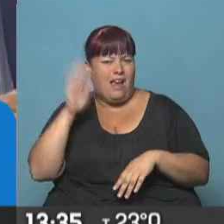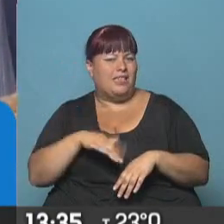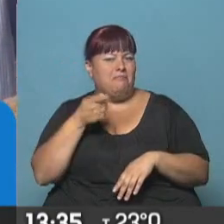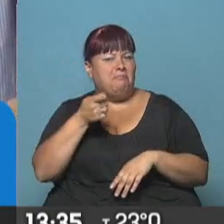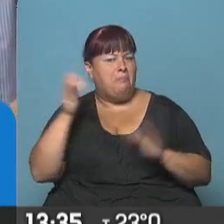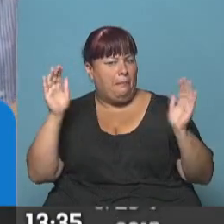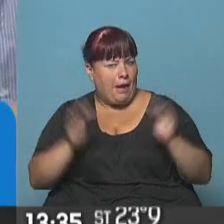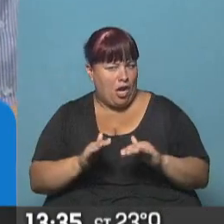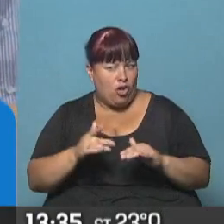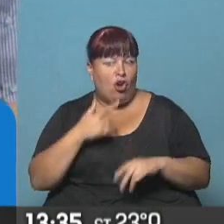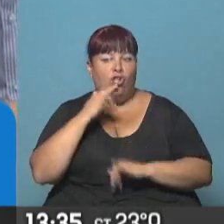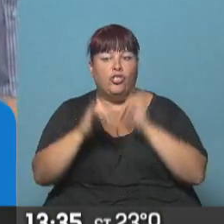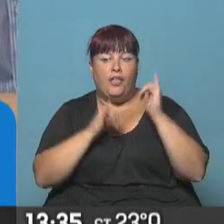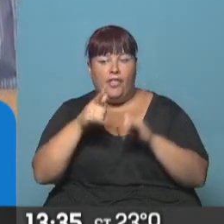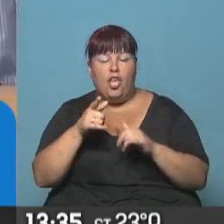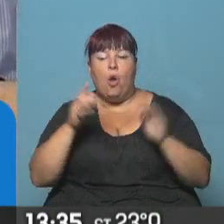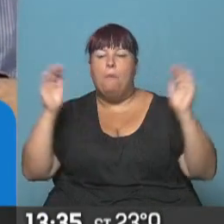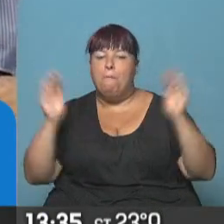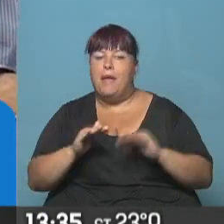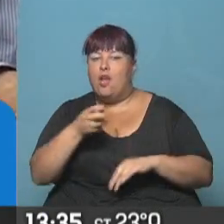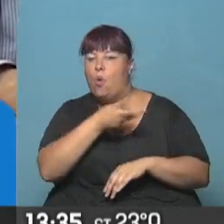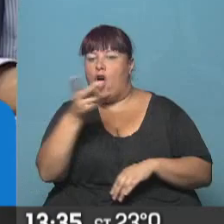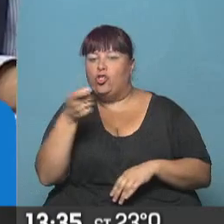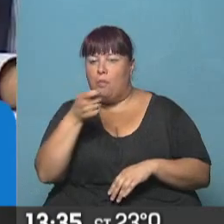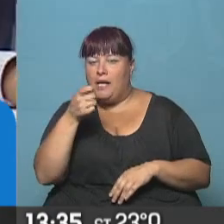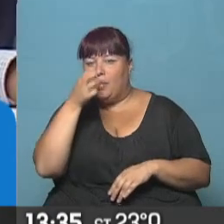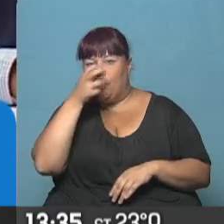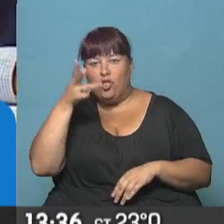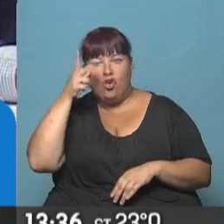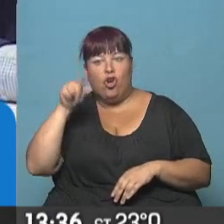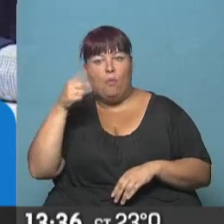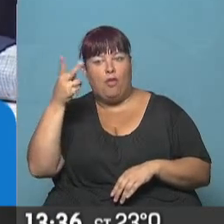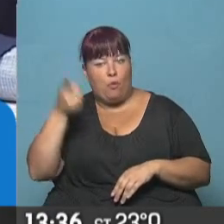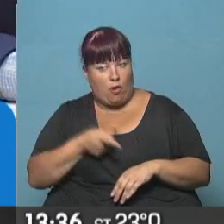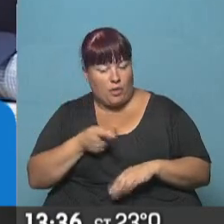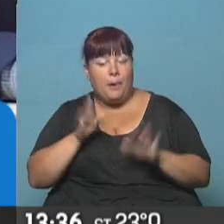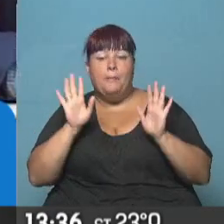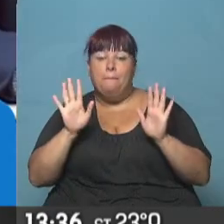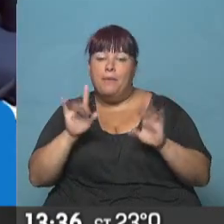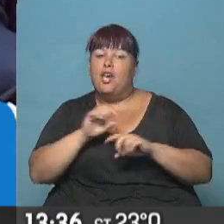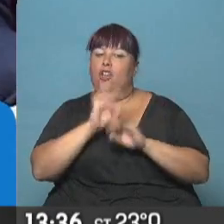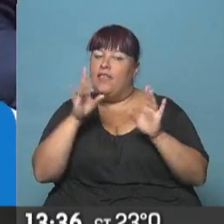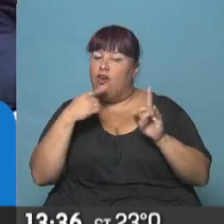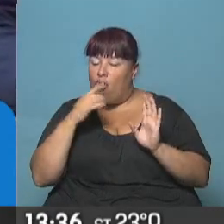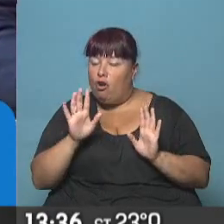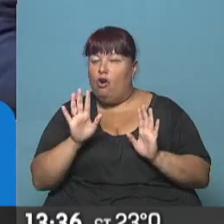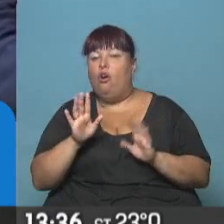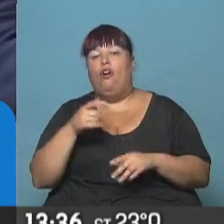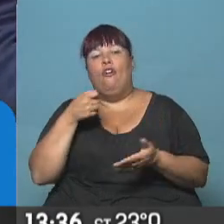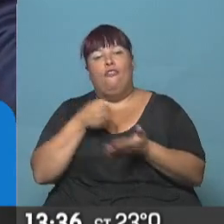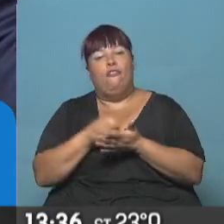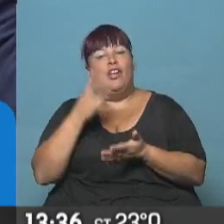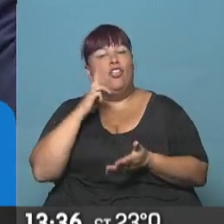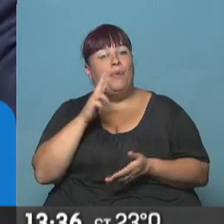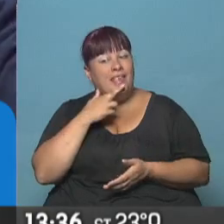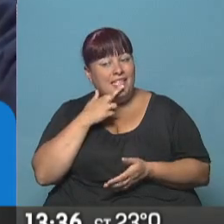homicidios según lo indicó se redujo la cantidad de homicidios al 28,2 porción altos pero acordó sin embargo que a fines de